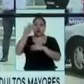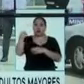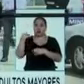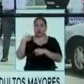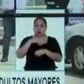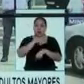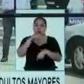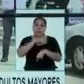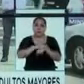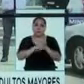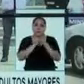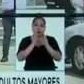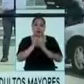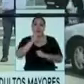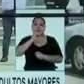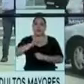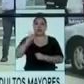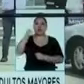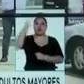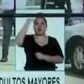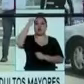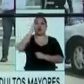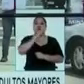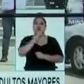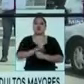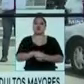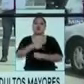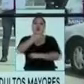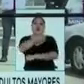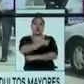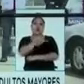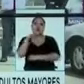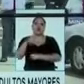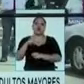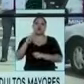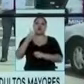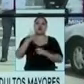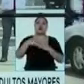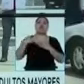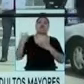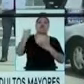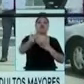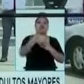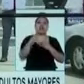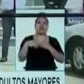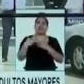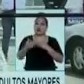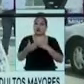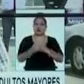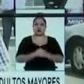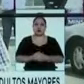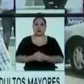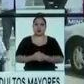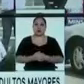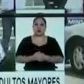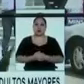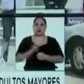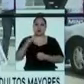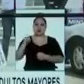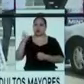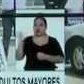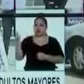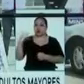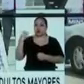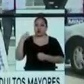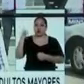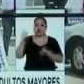el señor Ugarte. A mí me importa un rábano que el señor Ugarte sea de izquierda o de tres izquierdas. Para mí el médico no tiene que ser ni derecha ni izquierda si va a curar